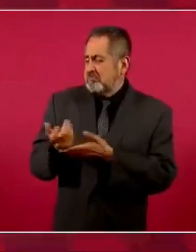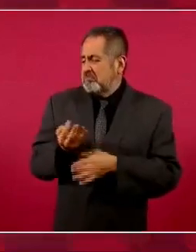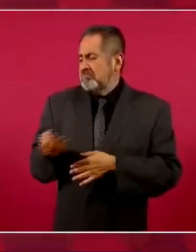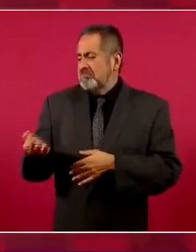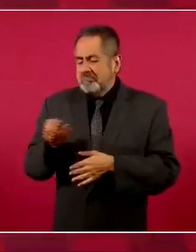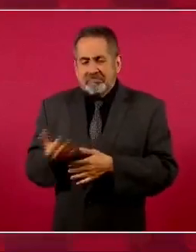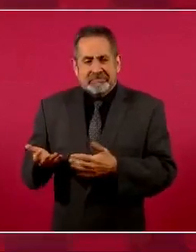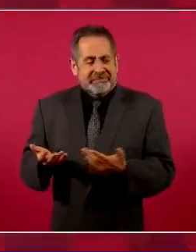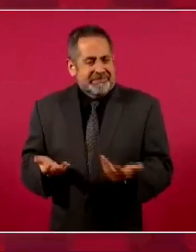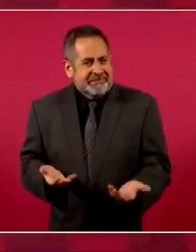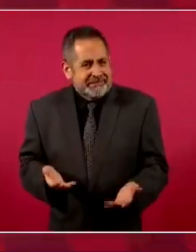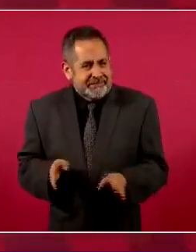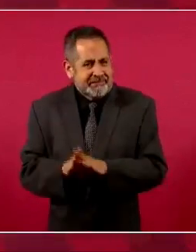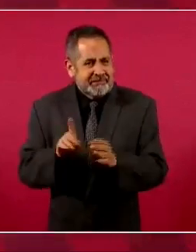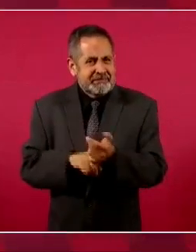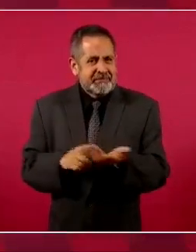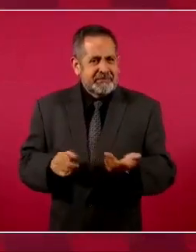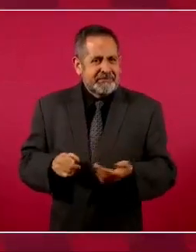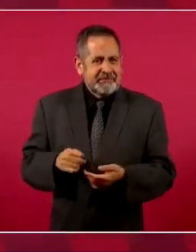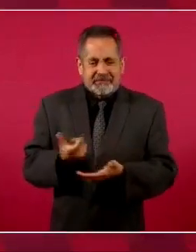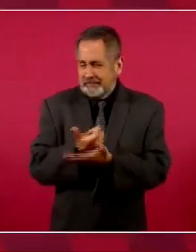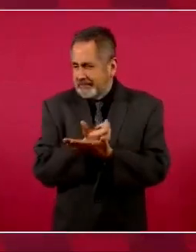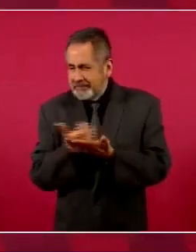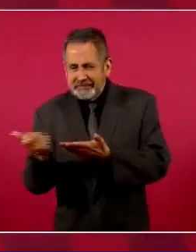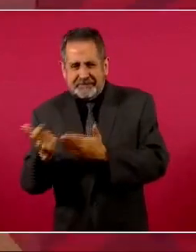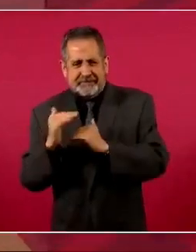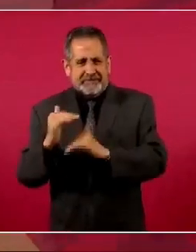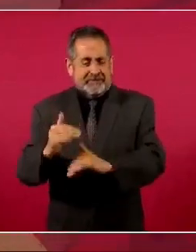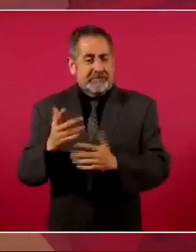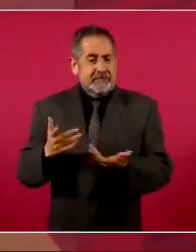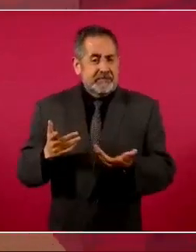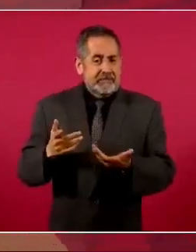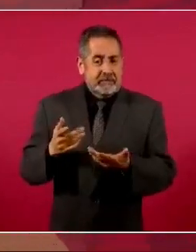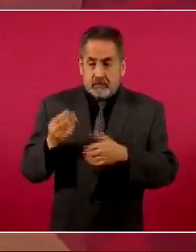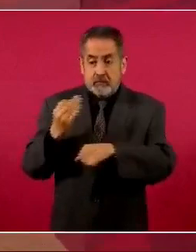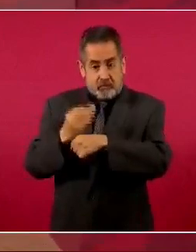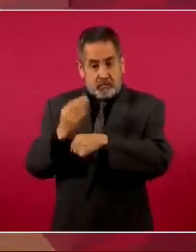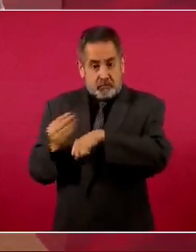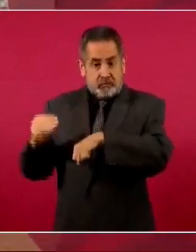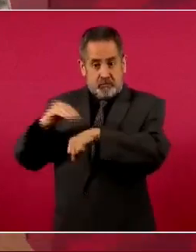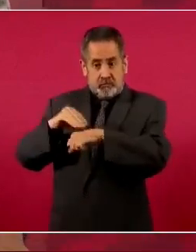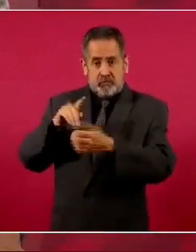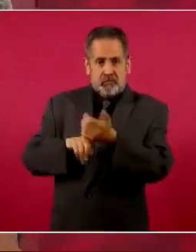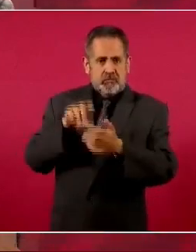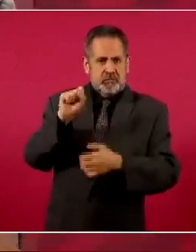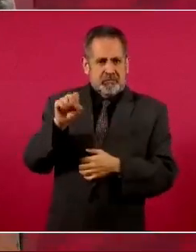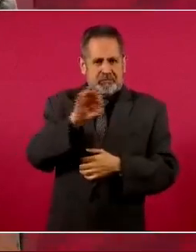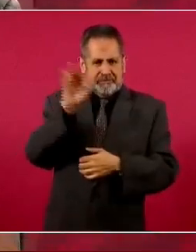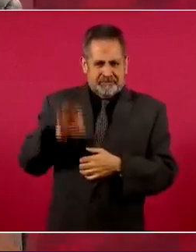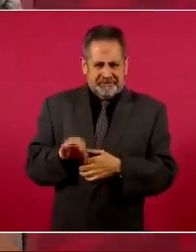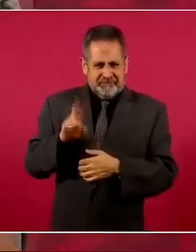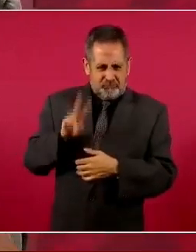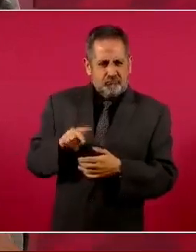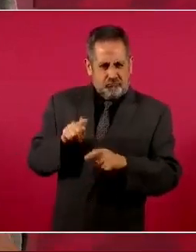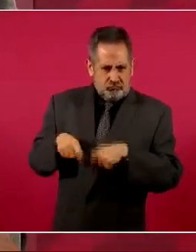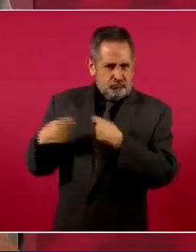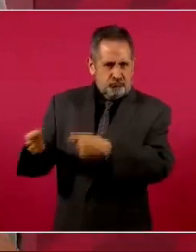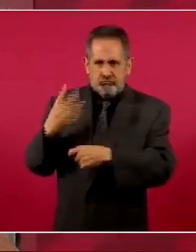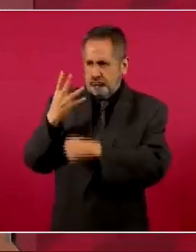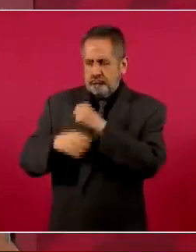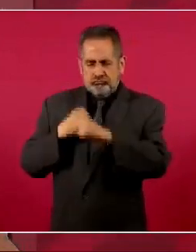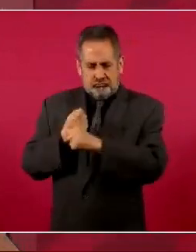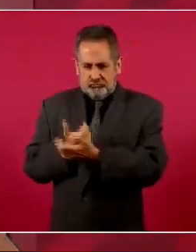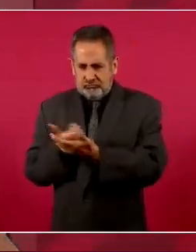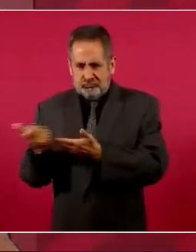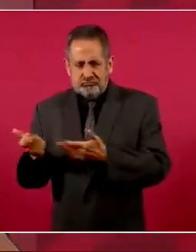nos explicamos que el salario mínimo, aun cuando lo hemos aumentado en 60% en términos reales en los 4